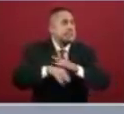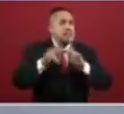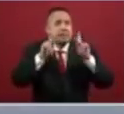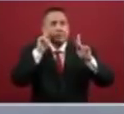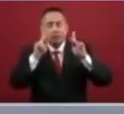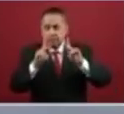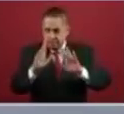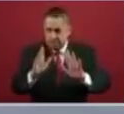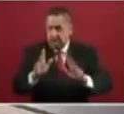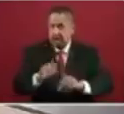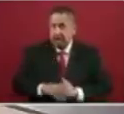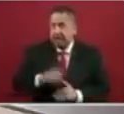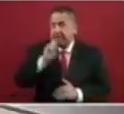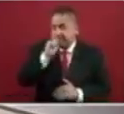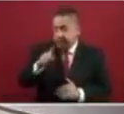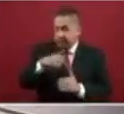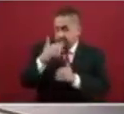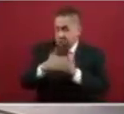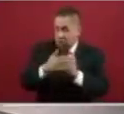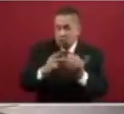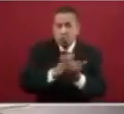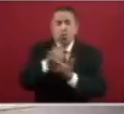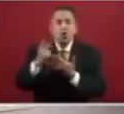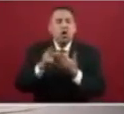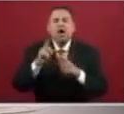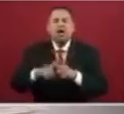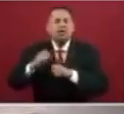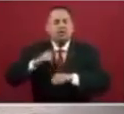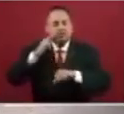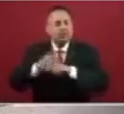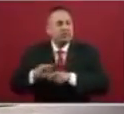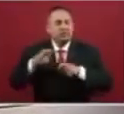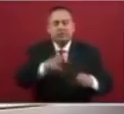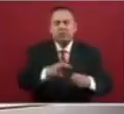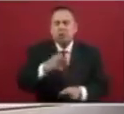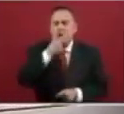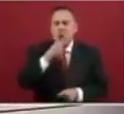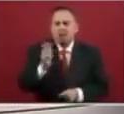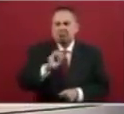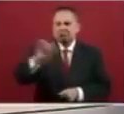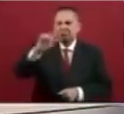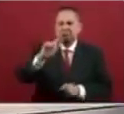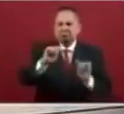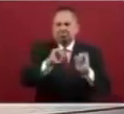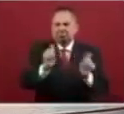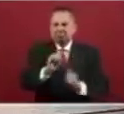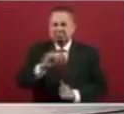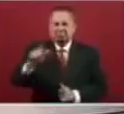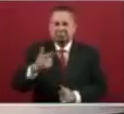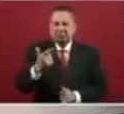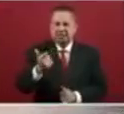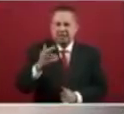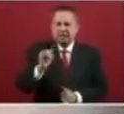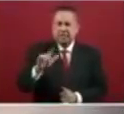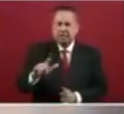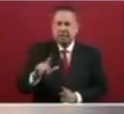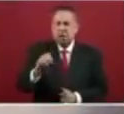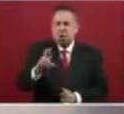está el proyecto a cargo del artista Gabriel